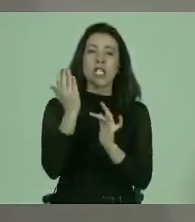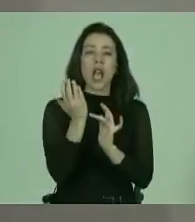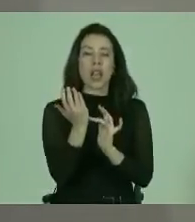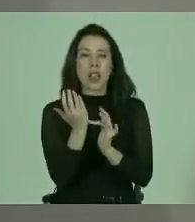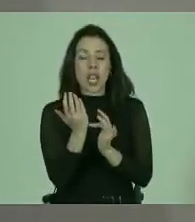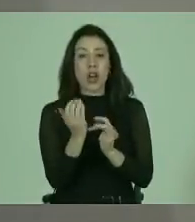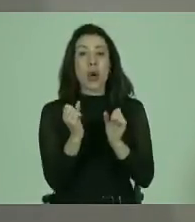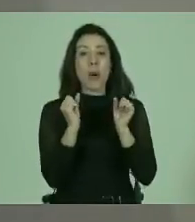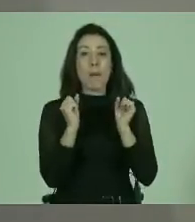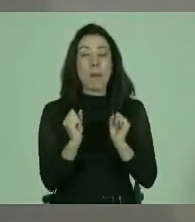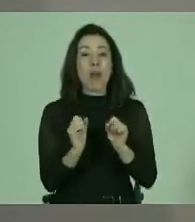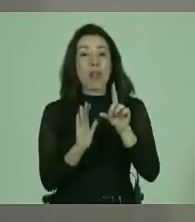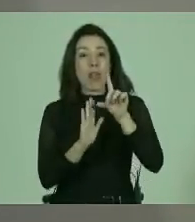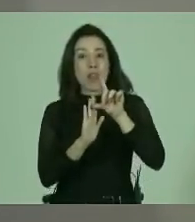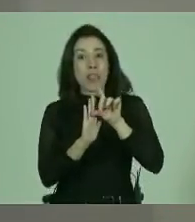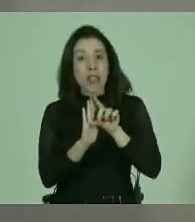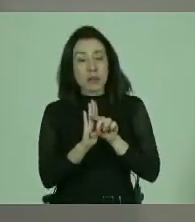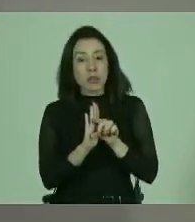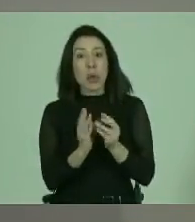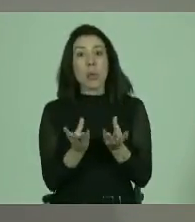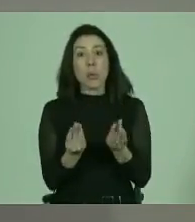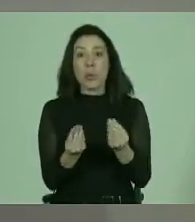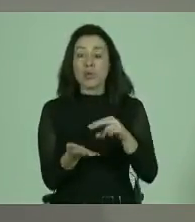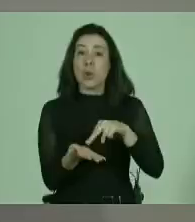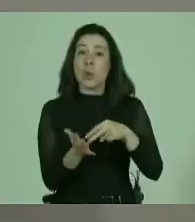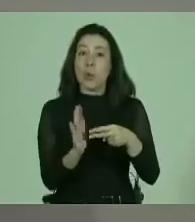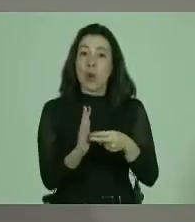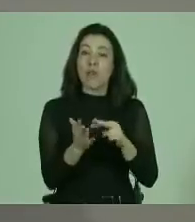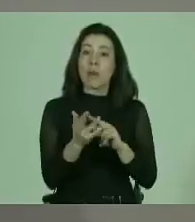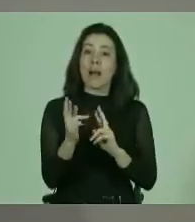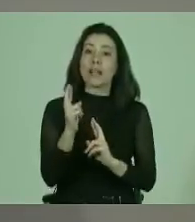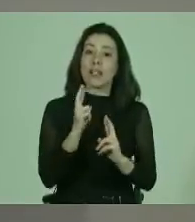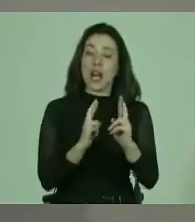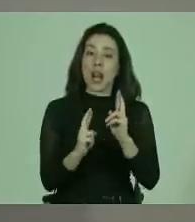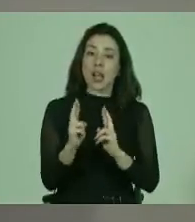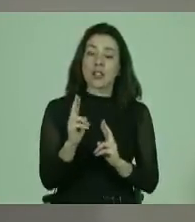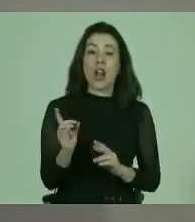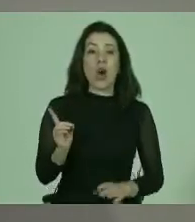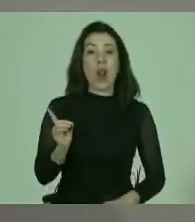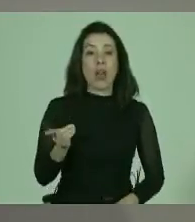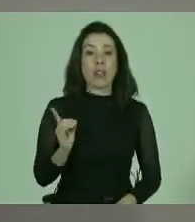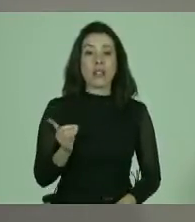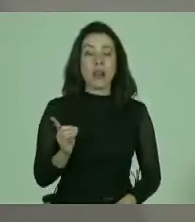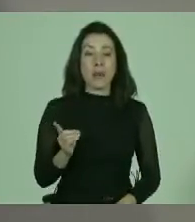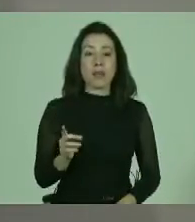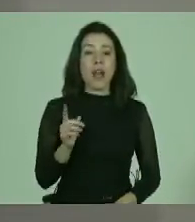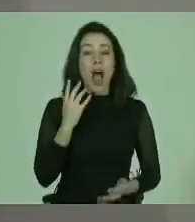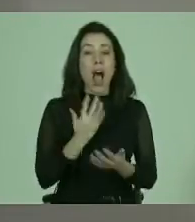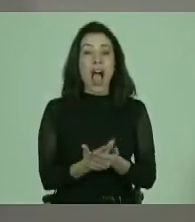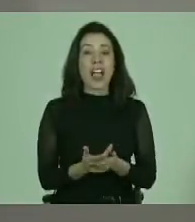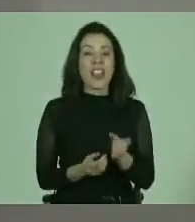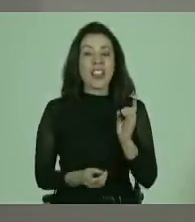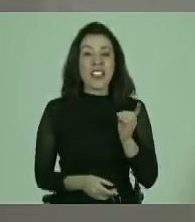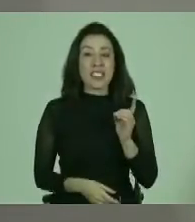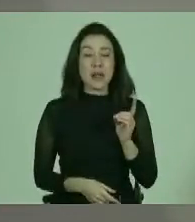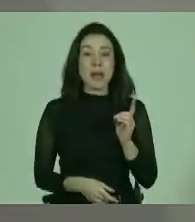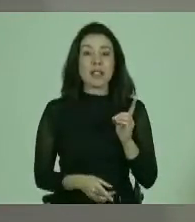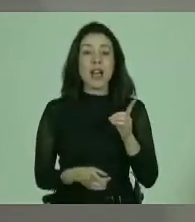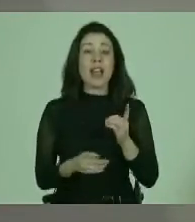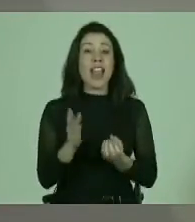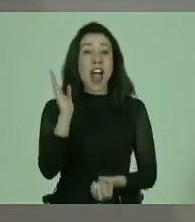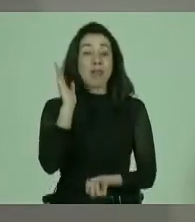pueden paliar muchísimos problemas ligados a la discapacidad hay discapacidades que los